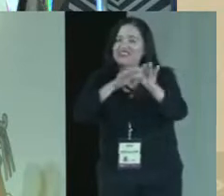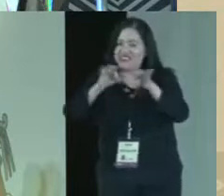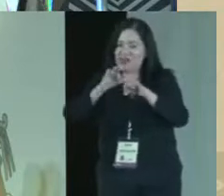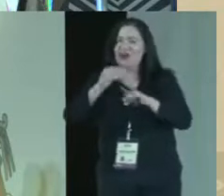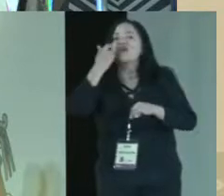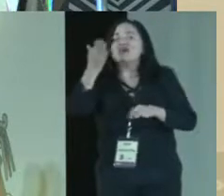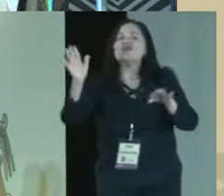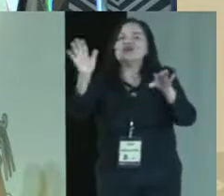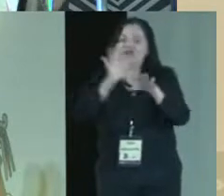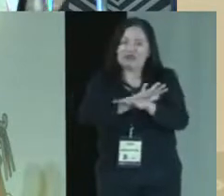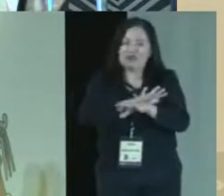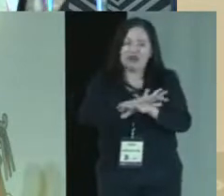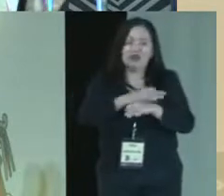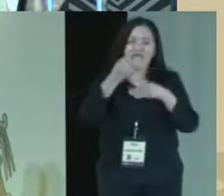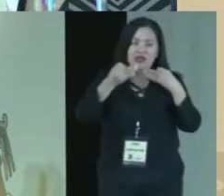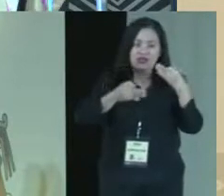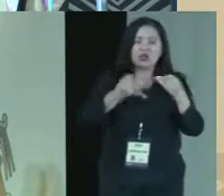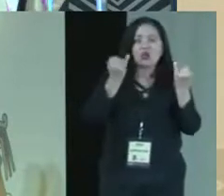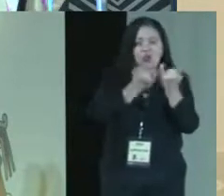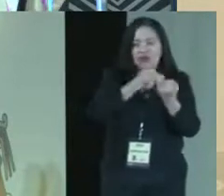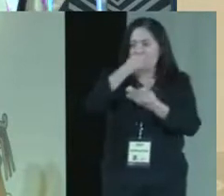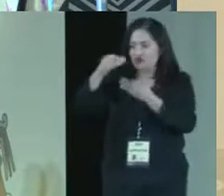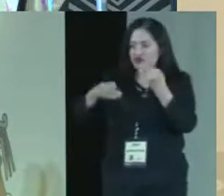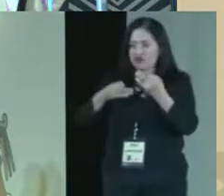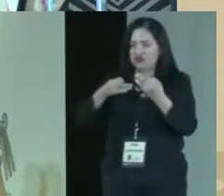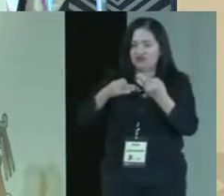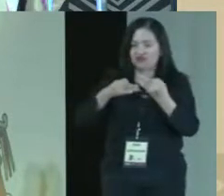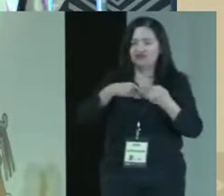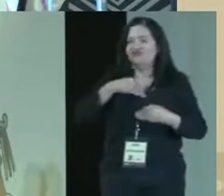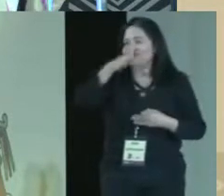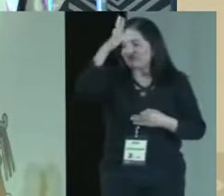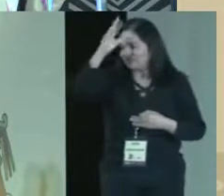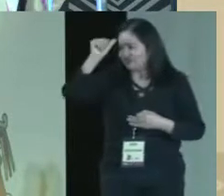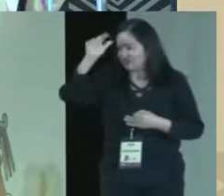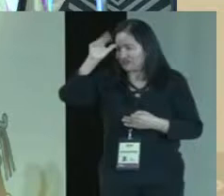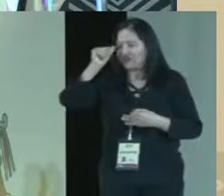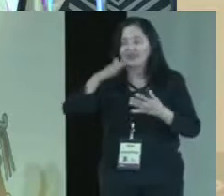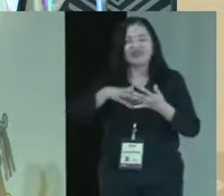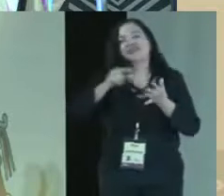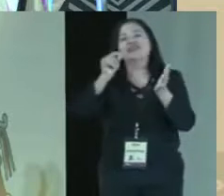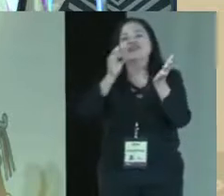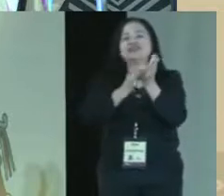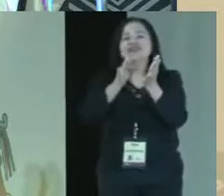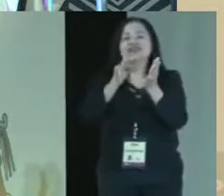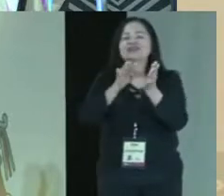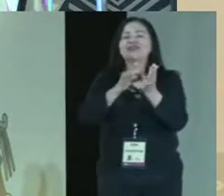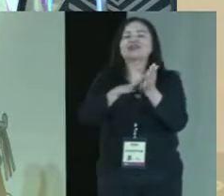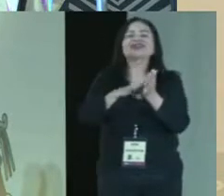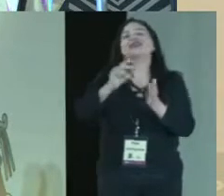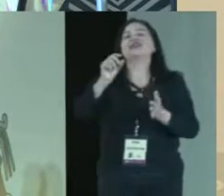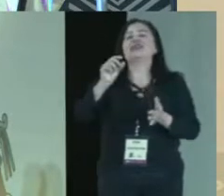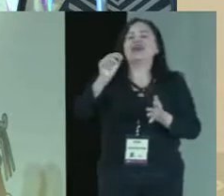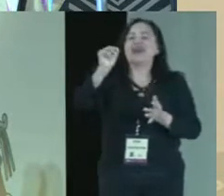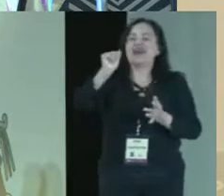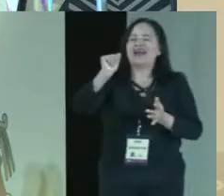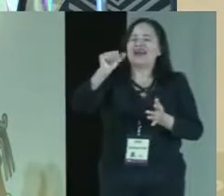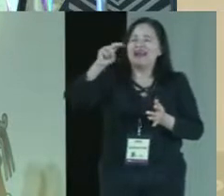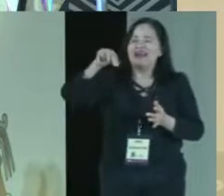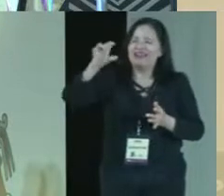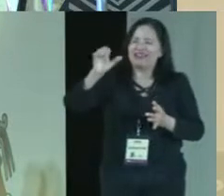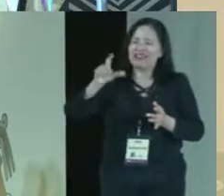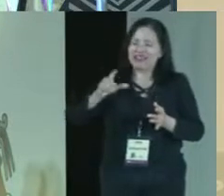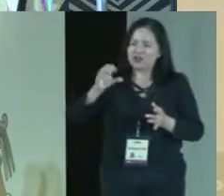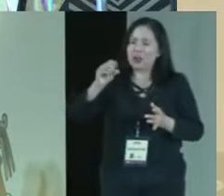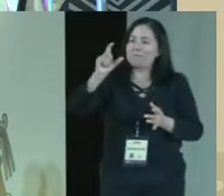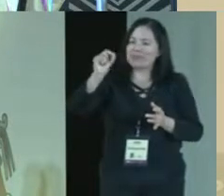luego con los acuerdos que se han hecho en el anexo 23 del TECMEC. En